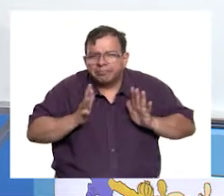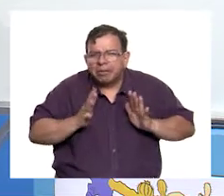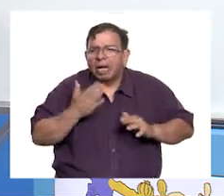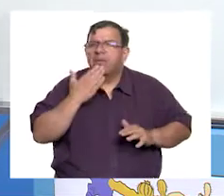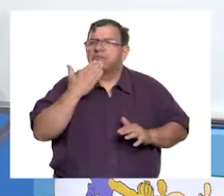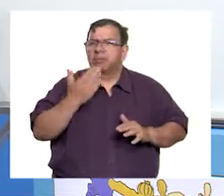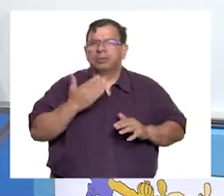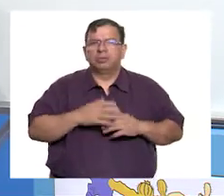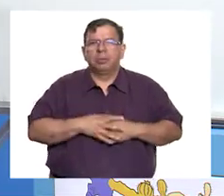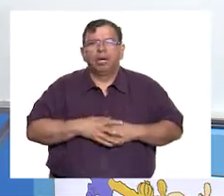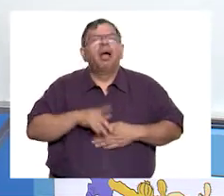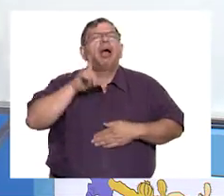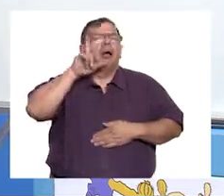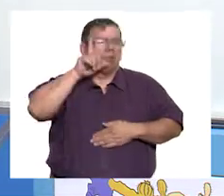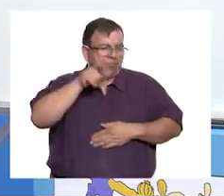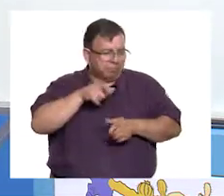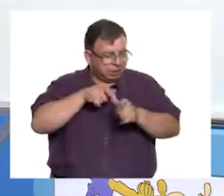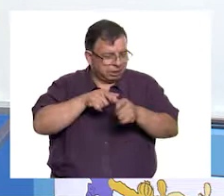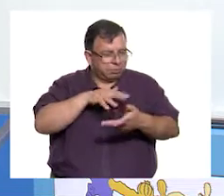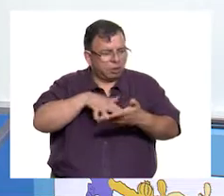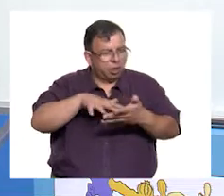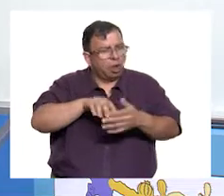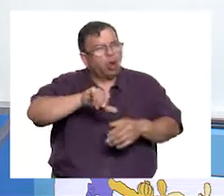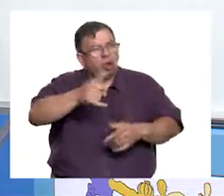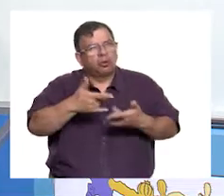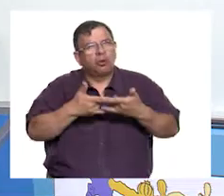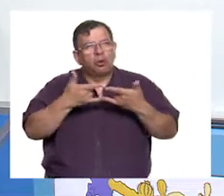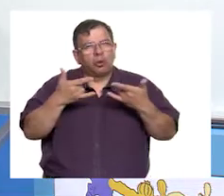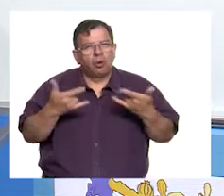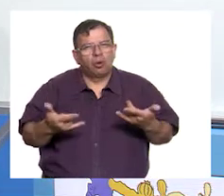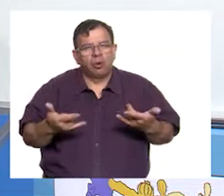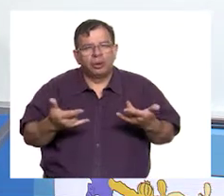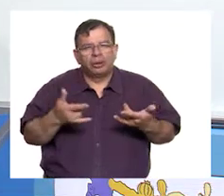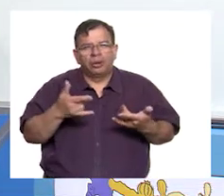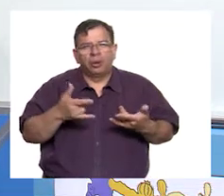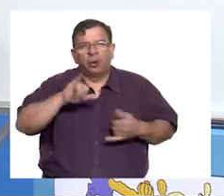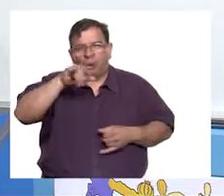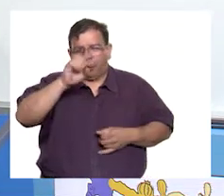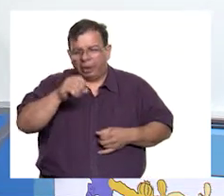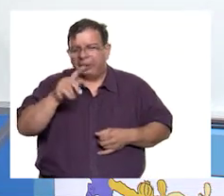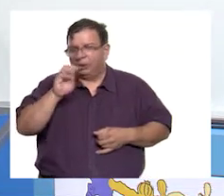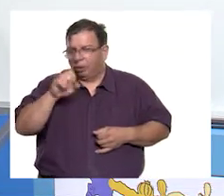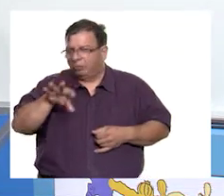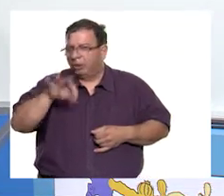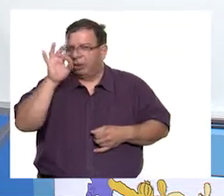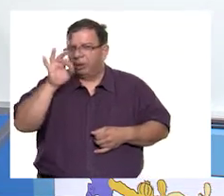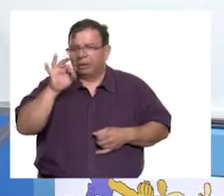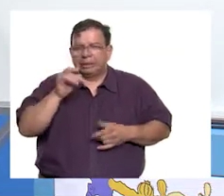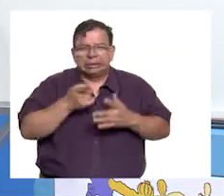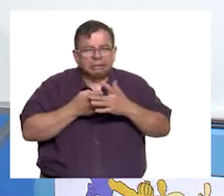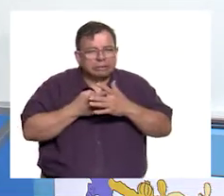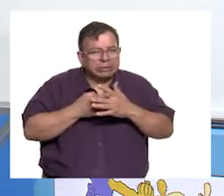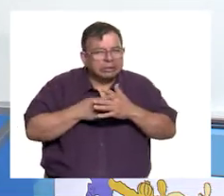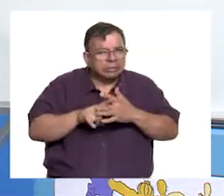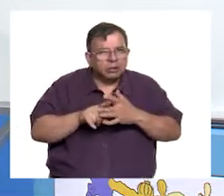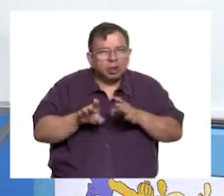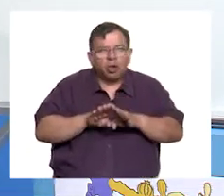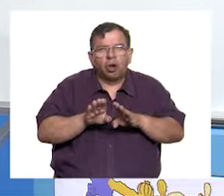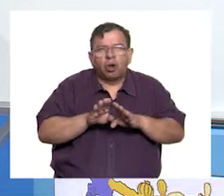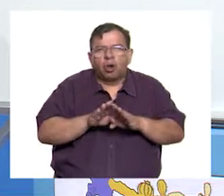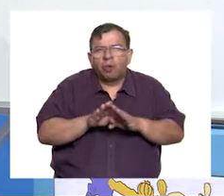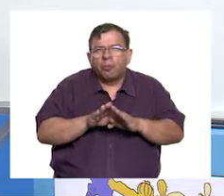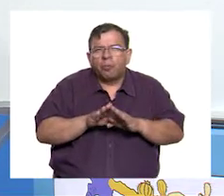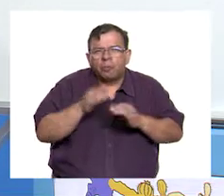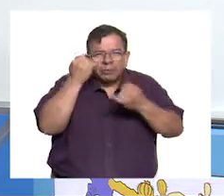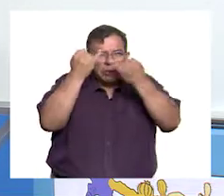bien, pues mañana seguiremos con la lectura de otro de los cuentos elegidos por Tom y por Juan Carlos y comenzaremos a imaginar la trama de